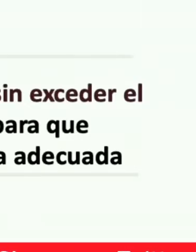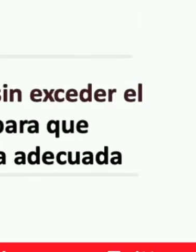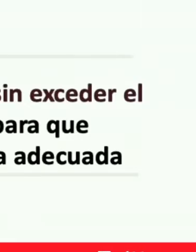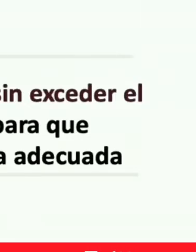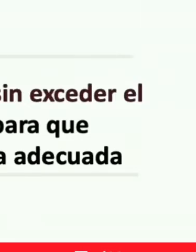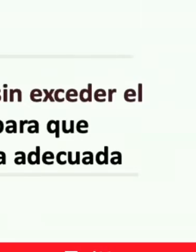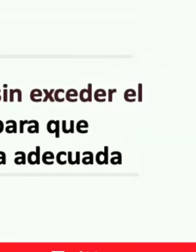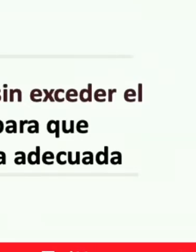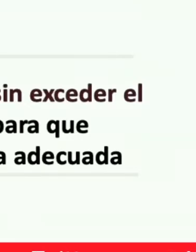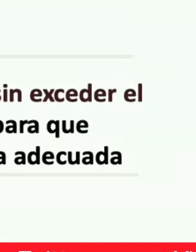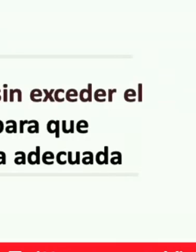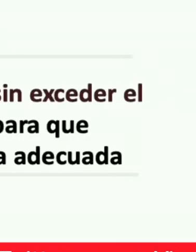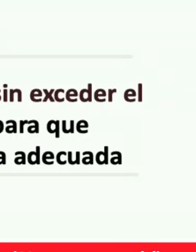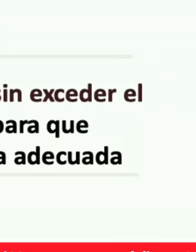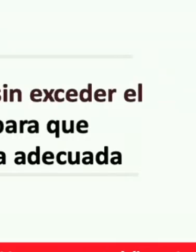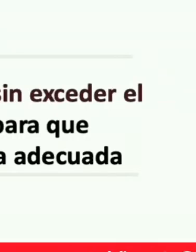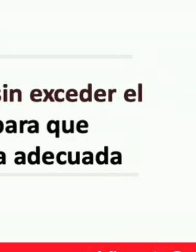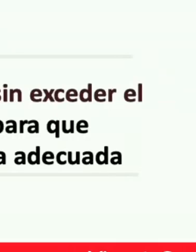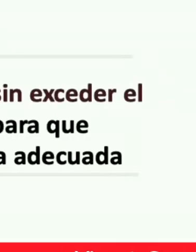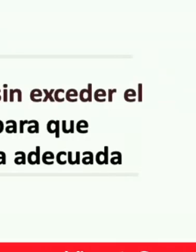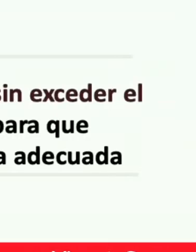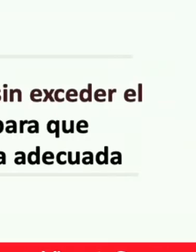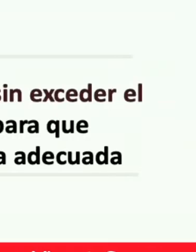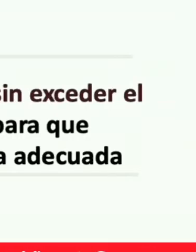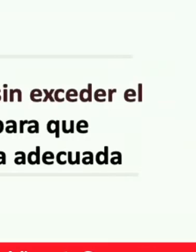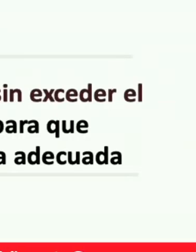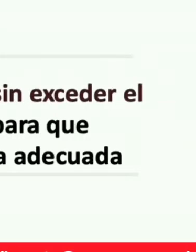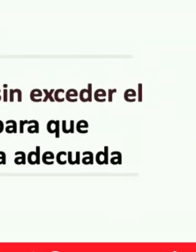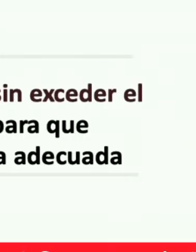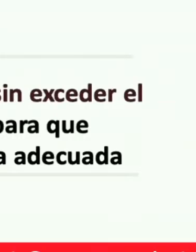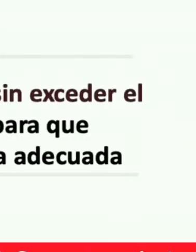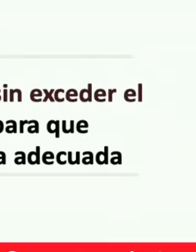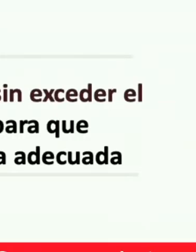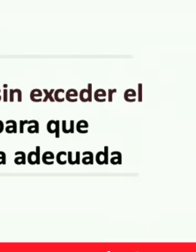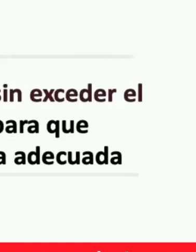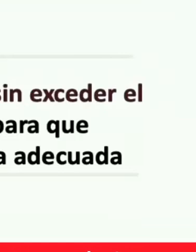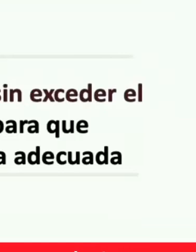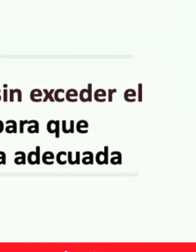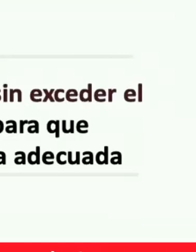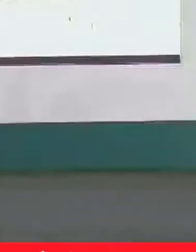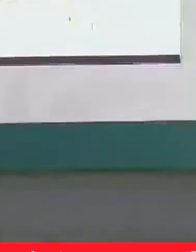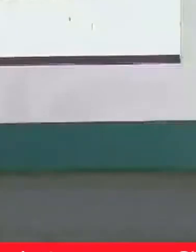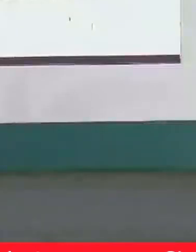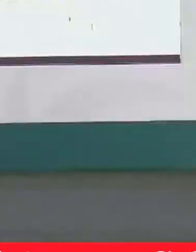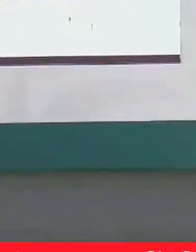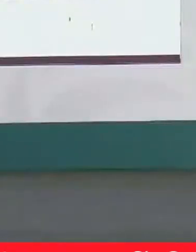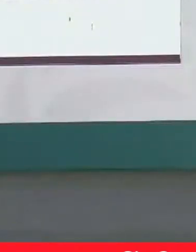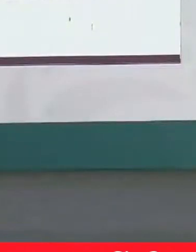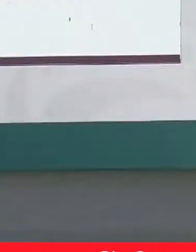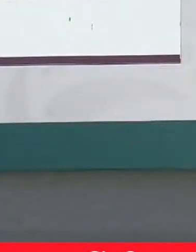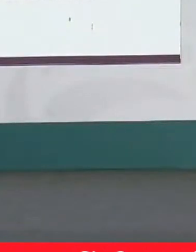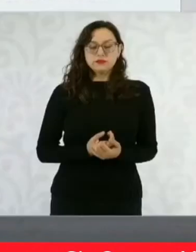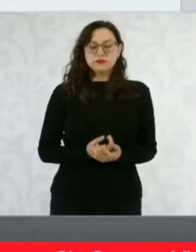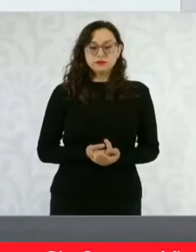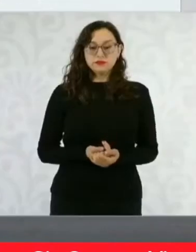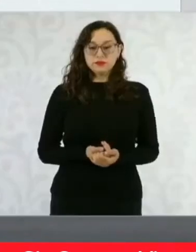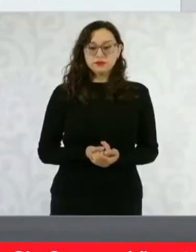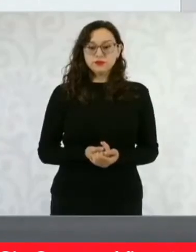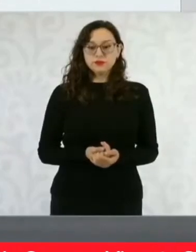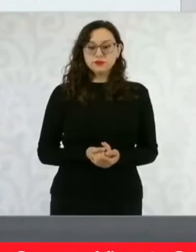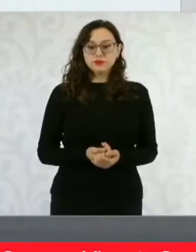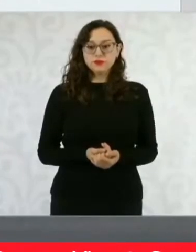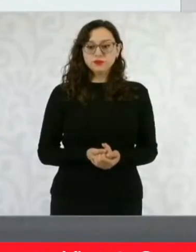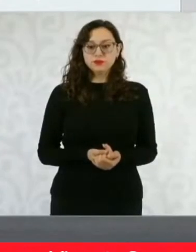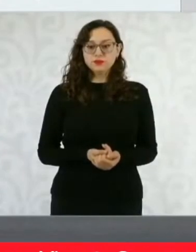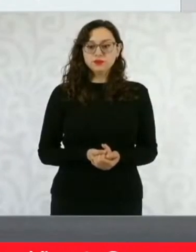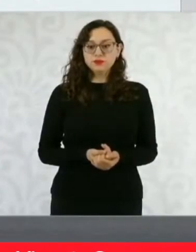del 30% de su salario para que tengan acceso a una vivienda adecuada. La que sigue,